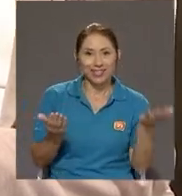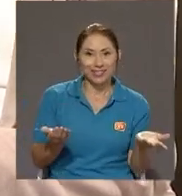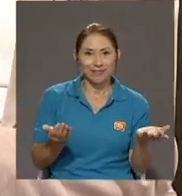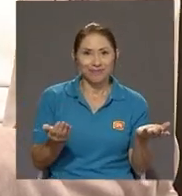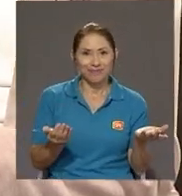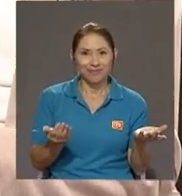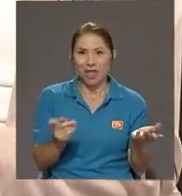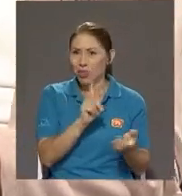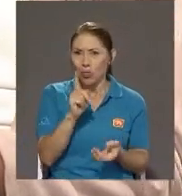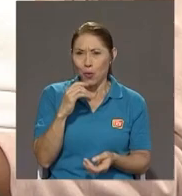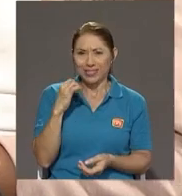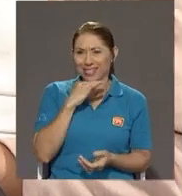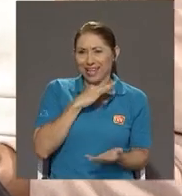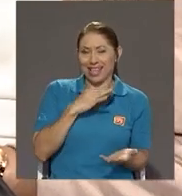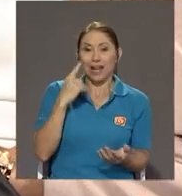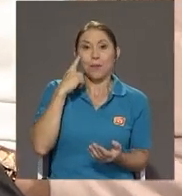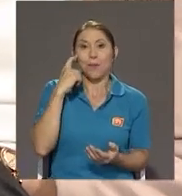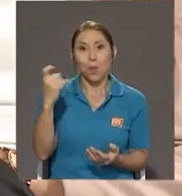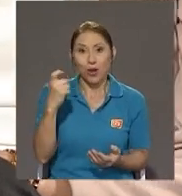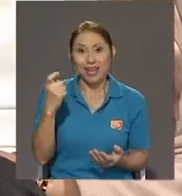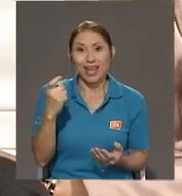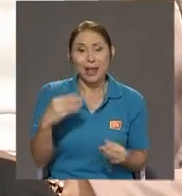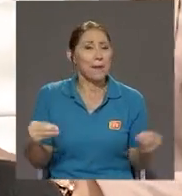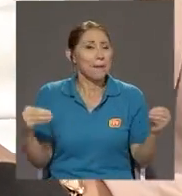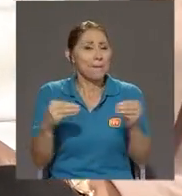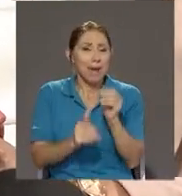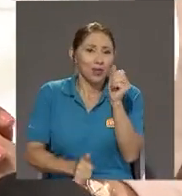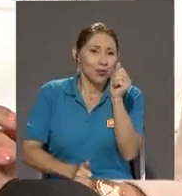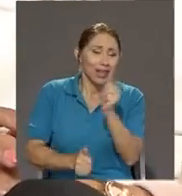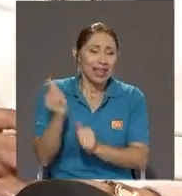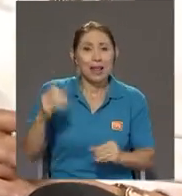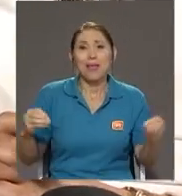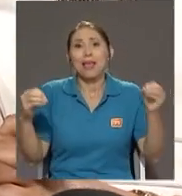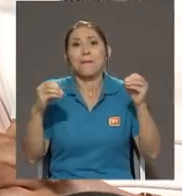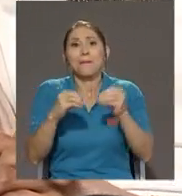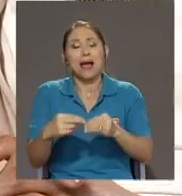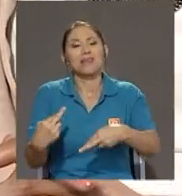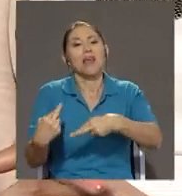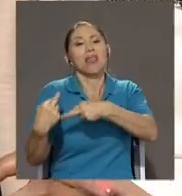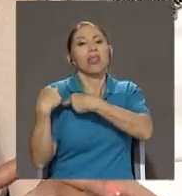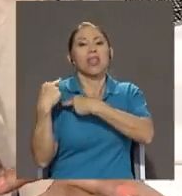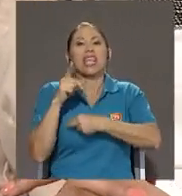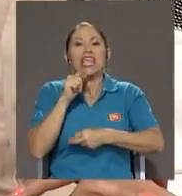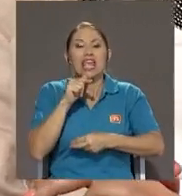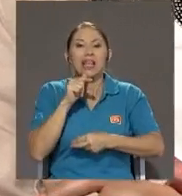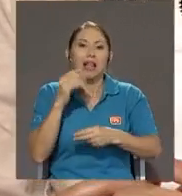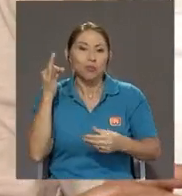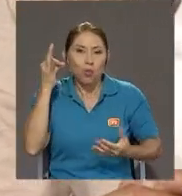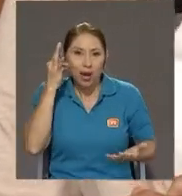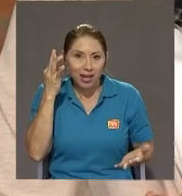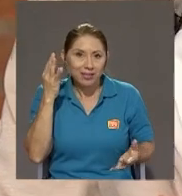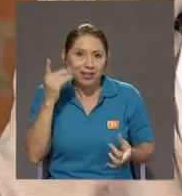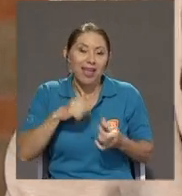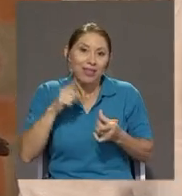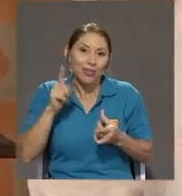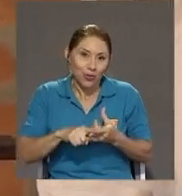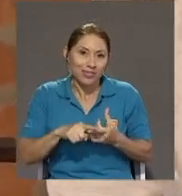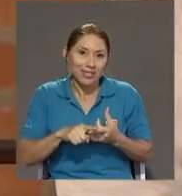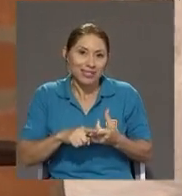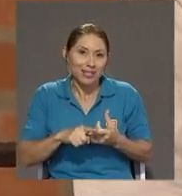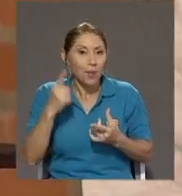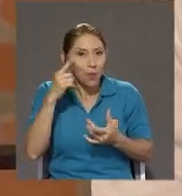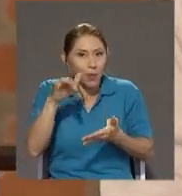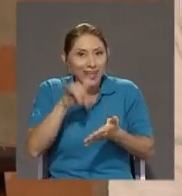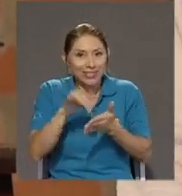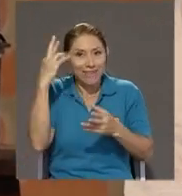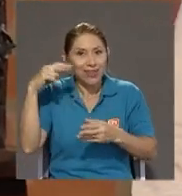los costos de la reproducción recaen mayoritariamente sobre las mujeres, ¿verdad? Entonces, tiene sentido que las mujeres decidan o quieran tener